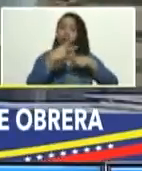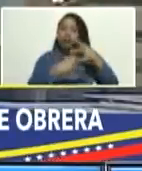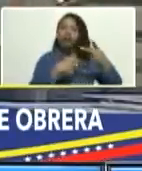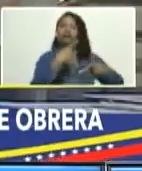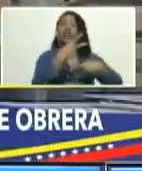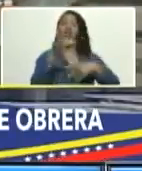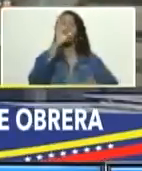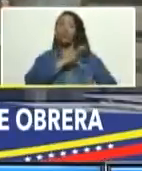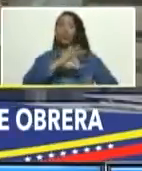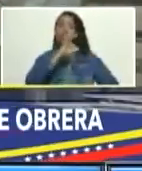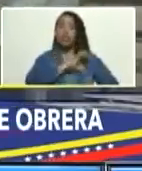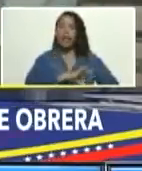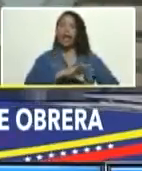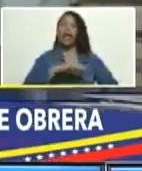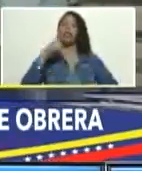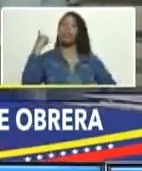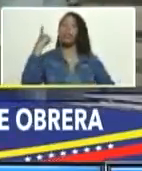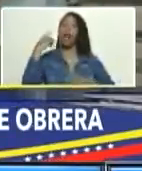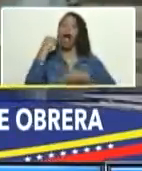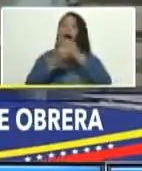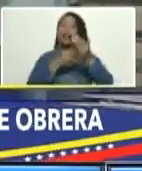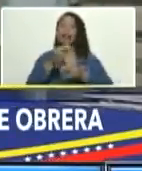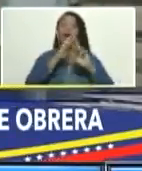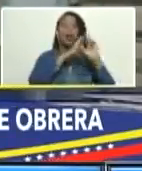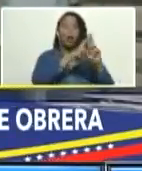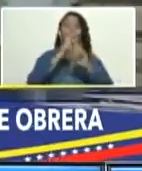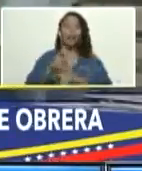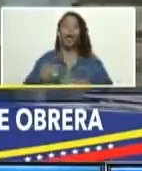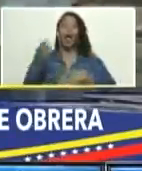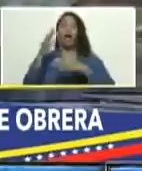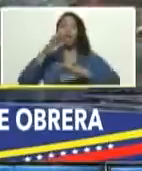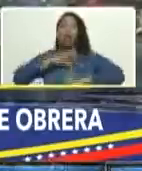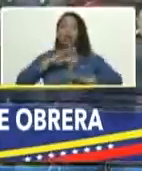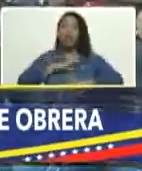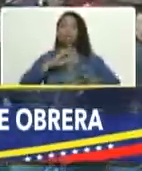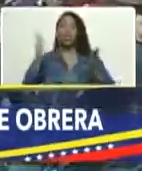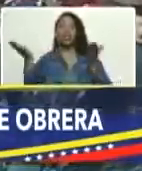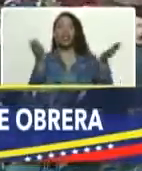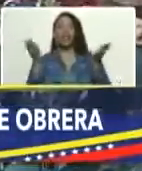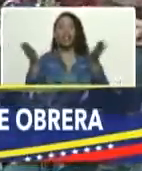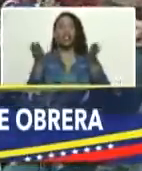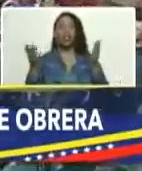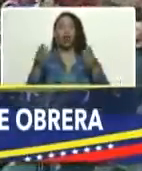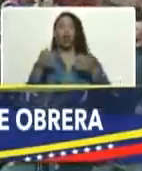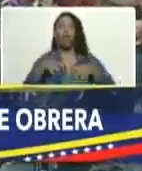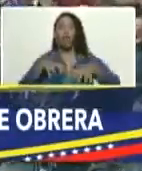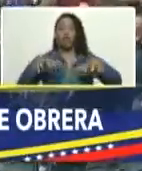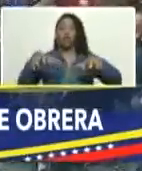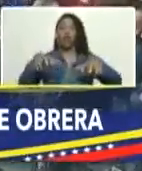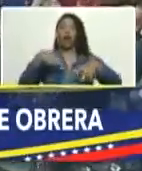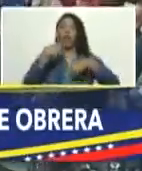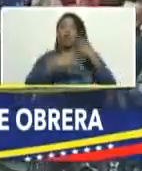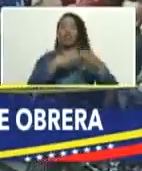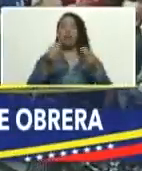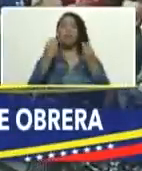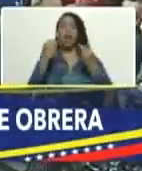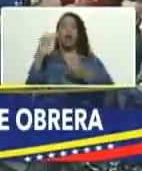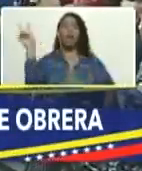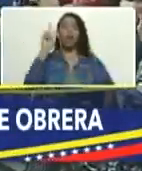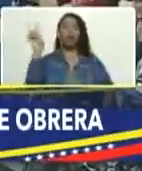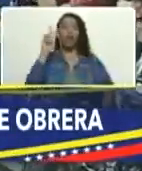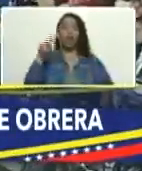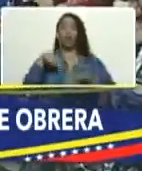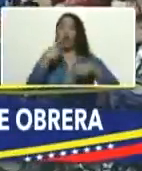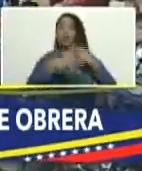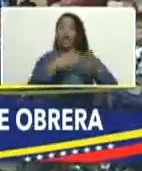profundamente socialista, que le dé resultados en bienes, servicios y riqueza producida para Venezuela,